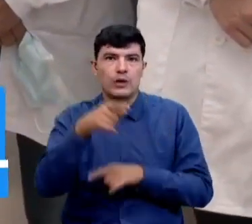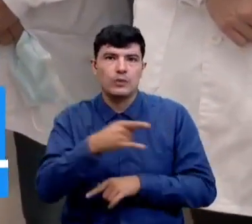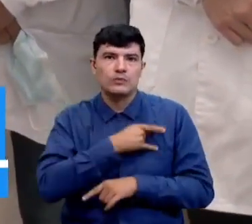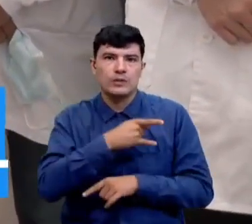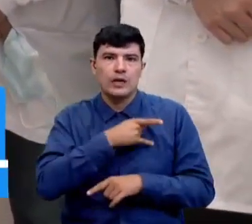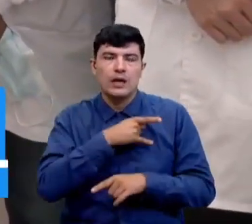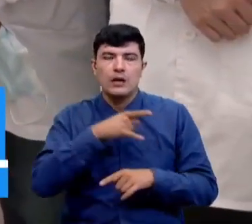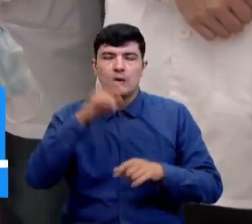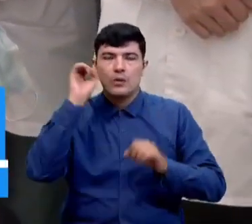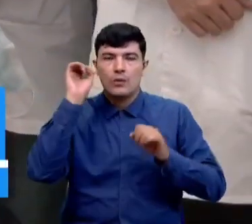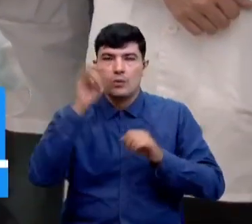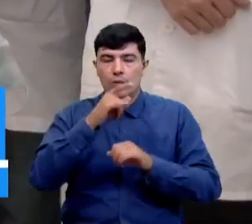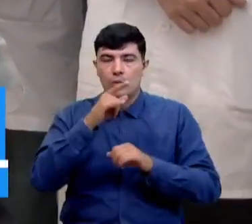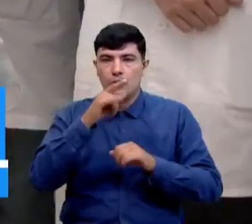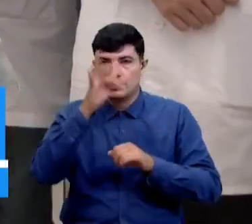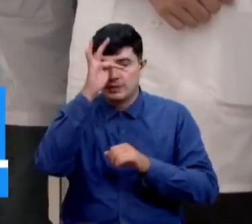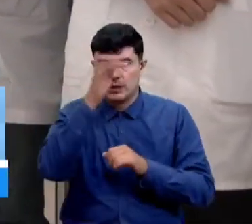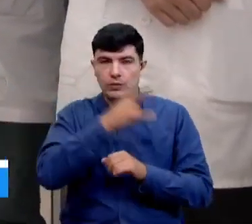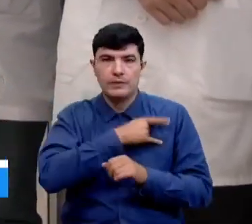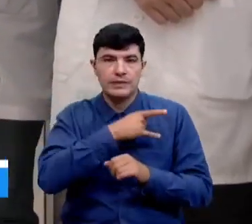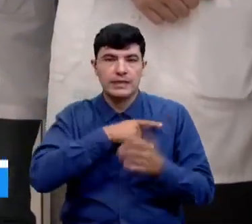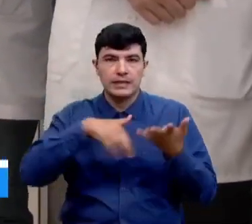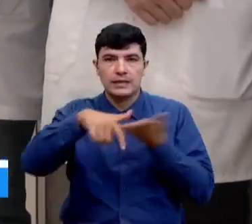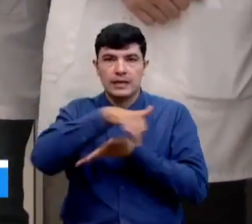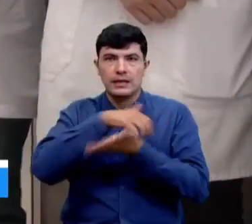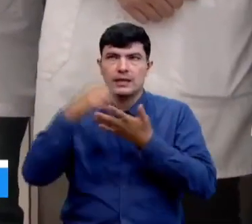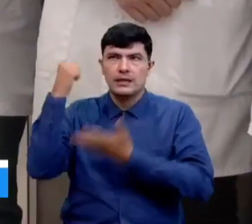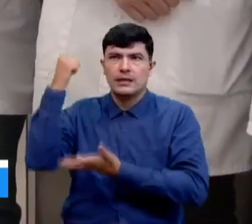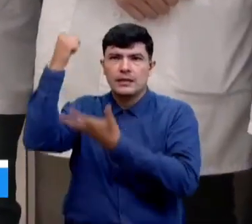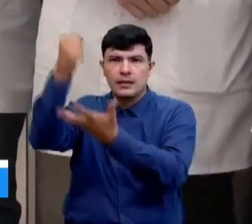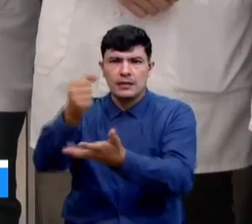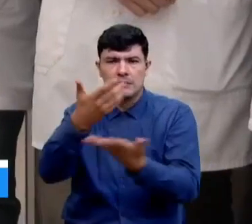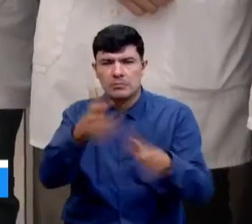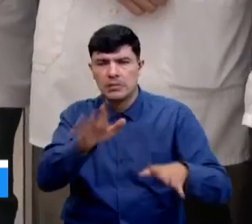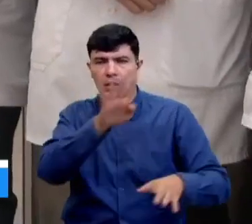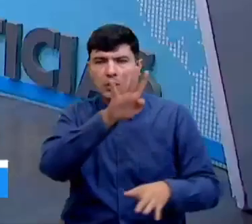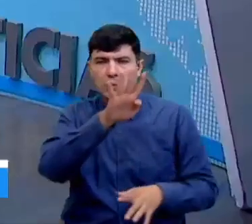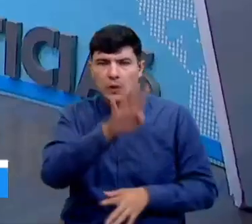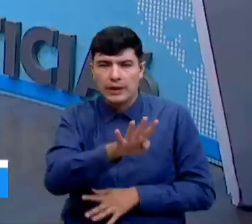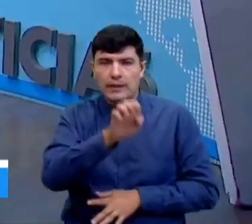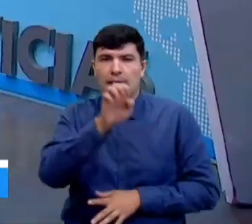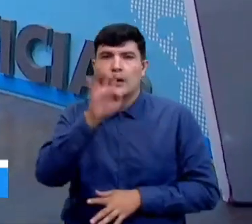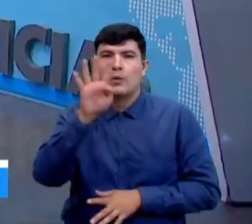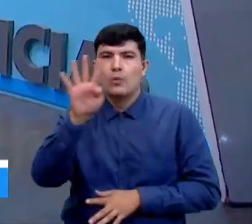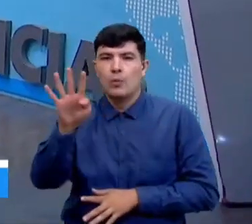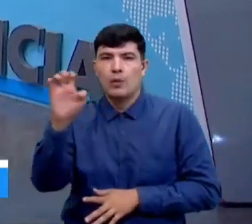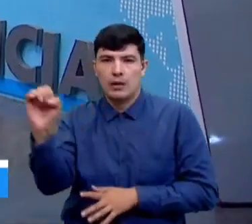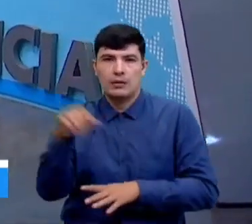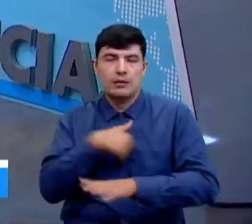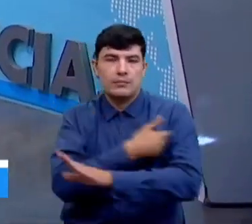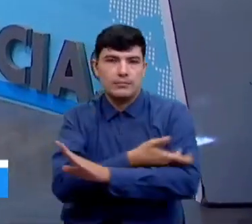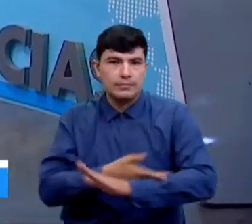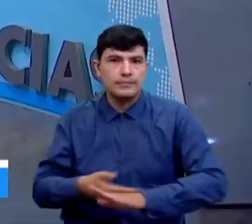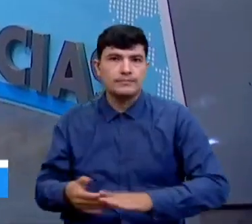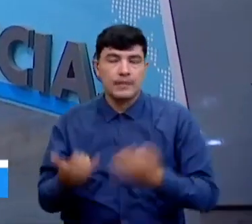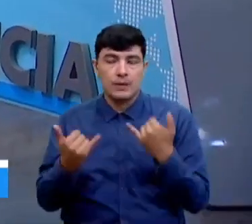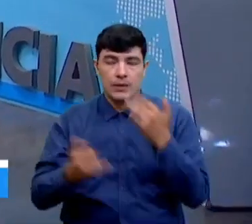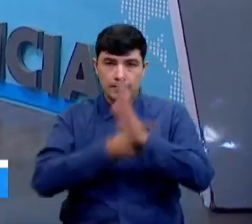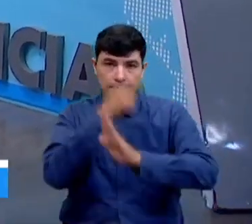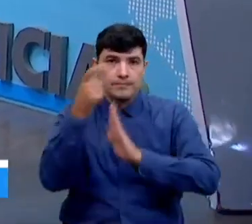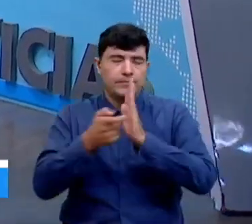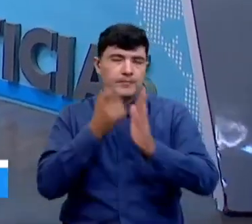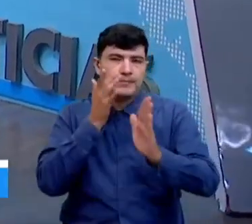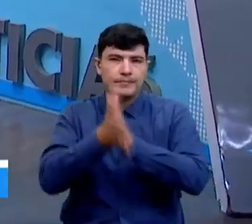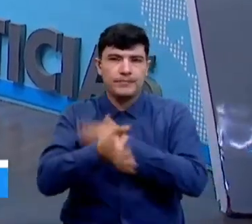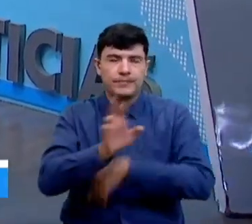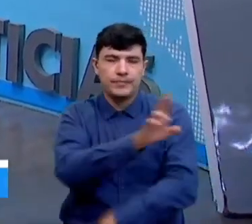un proyecto que tuvo una inversión de alrededor de 940 millones de pesos hasta el momento de esa sola la información yo soy Laura pinilla para